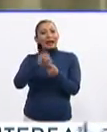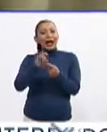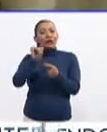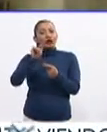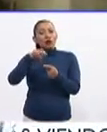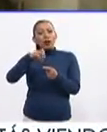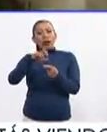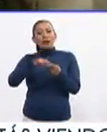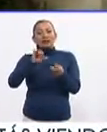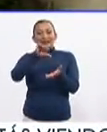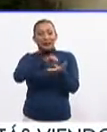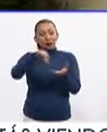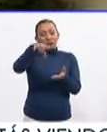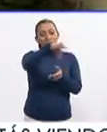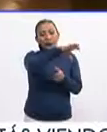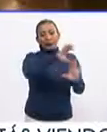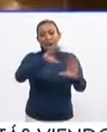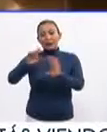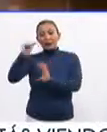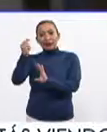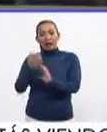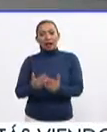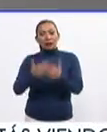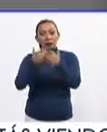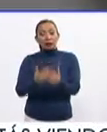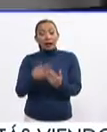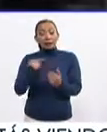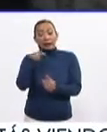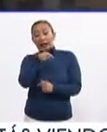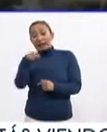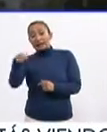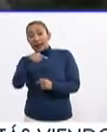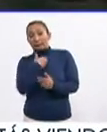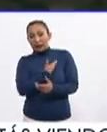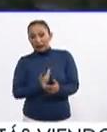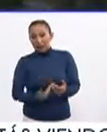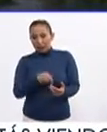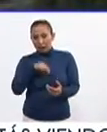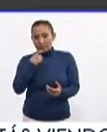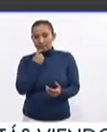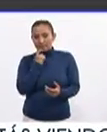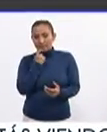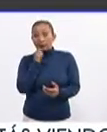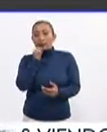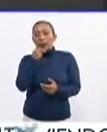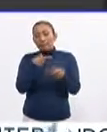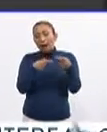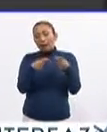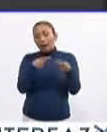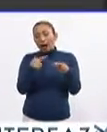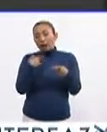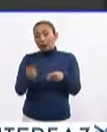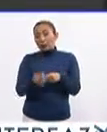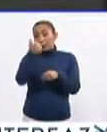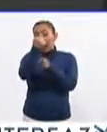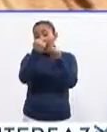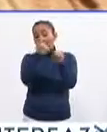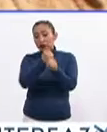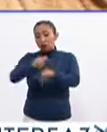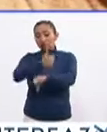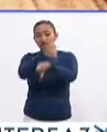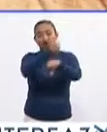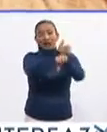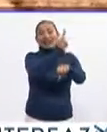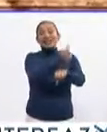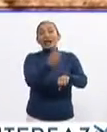Antonio Narro y a los centros de enseñanza técnica industrial. Cabe destacar que el presidente de México también planea crear en su primer año de